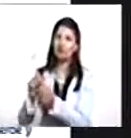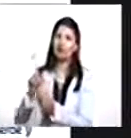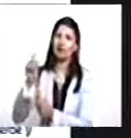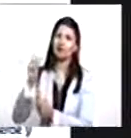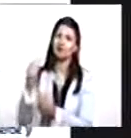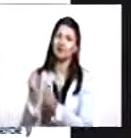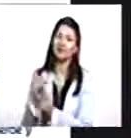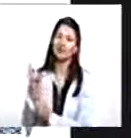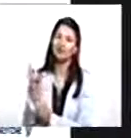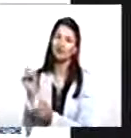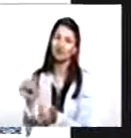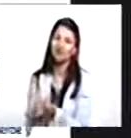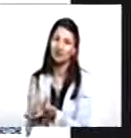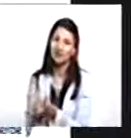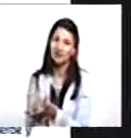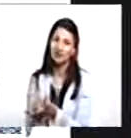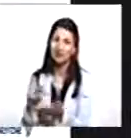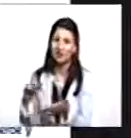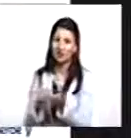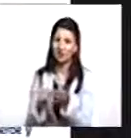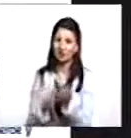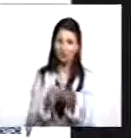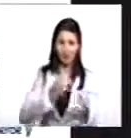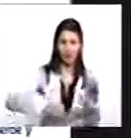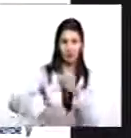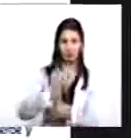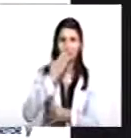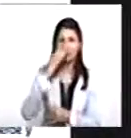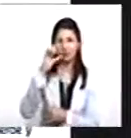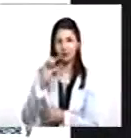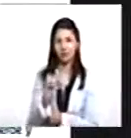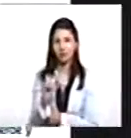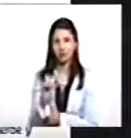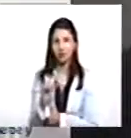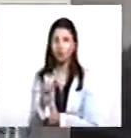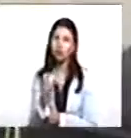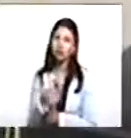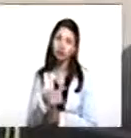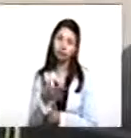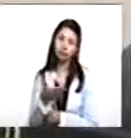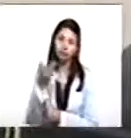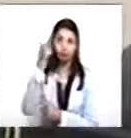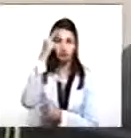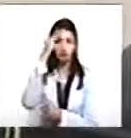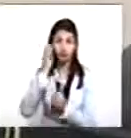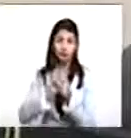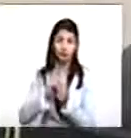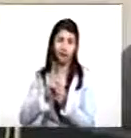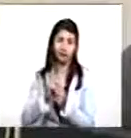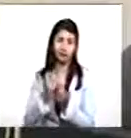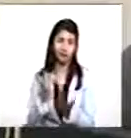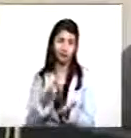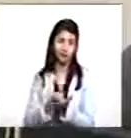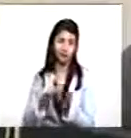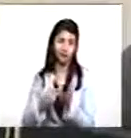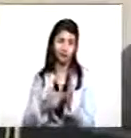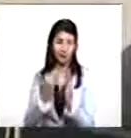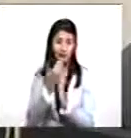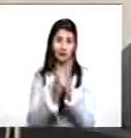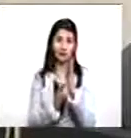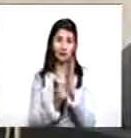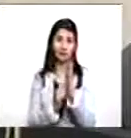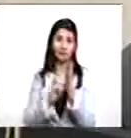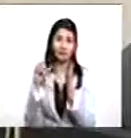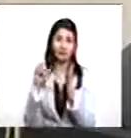de si se estuviera generando con gas. Entonces, lógicamente, nos lo sube muchísimo más, y la